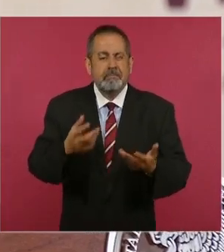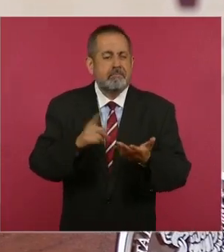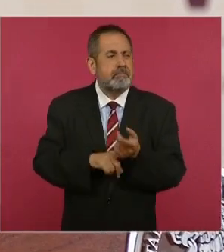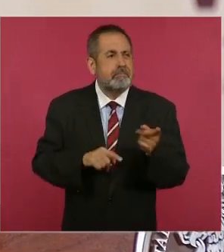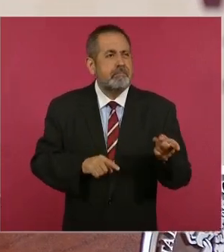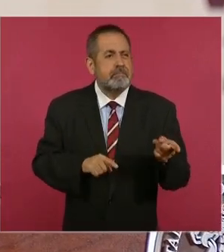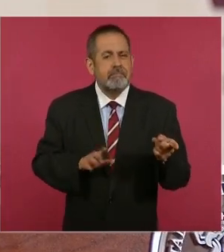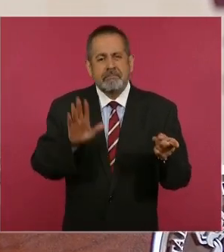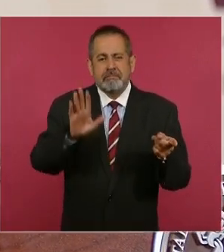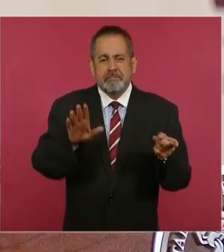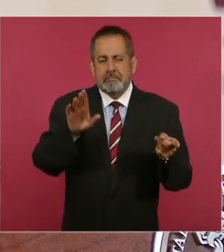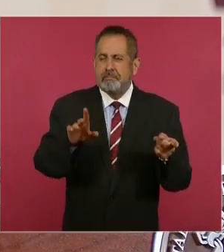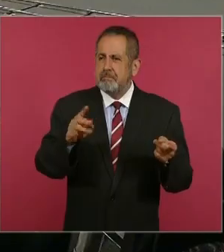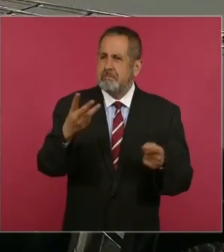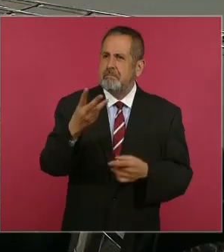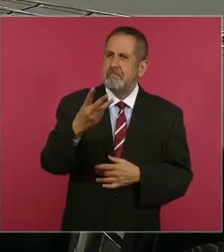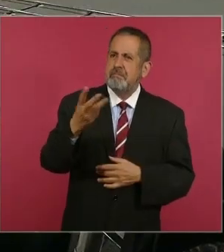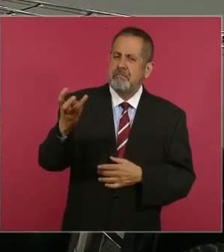Son